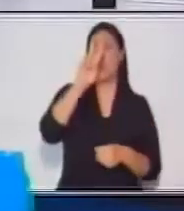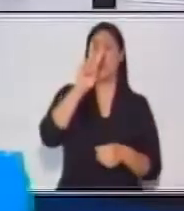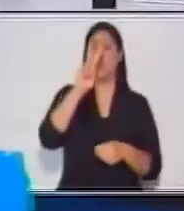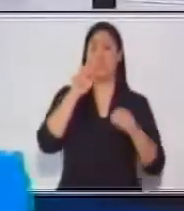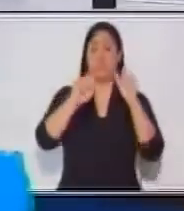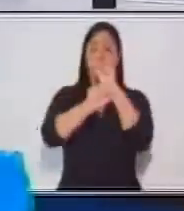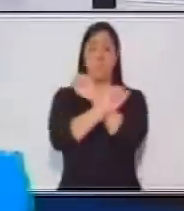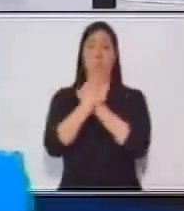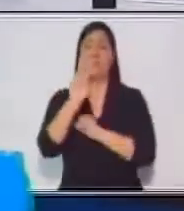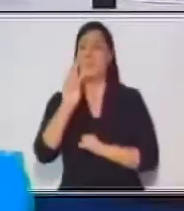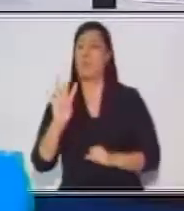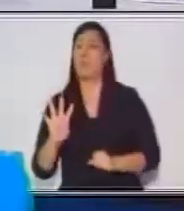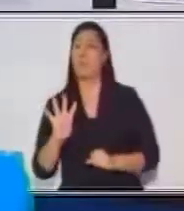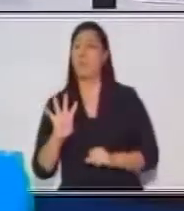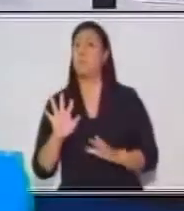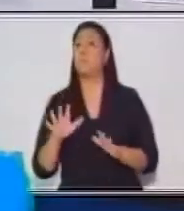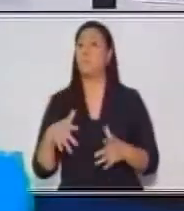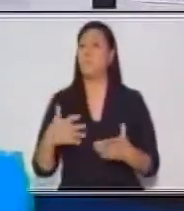24,